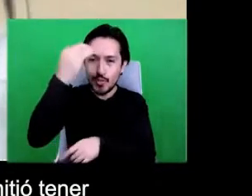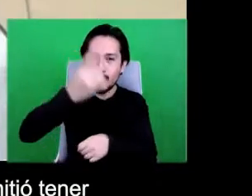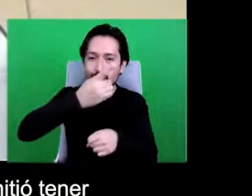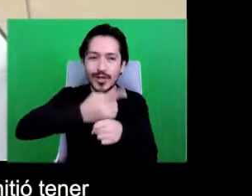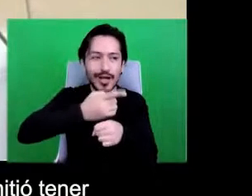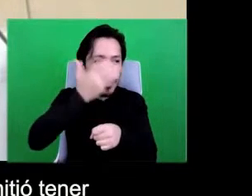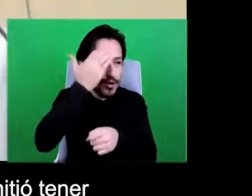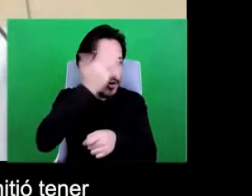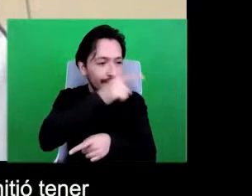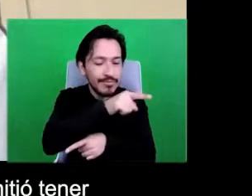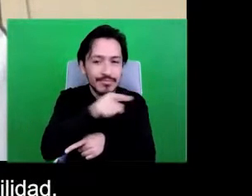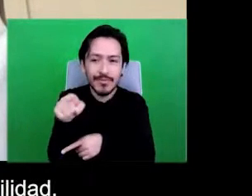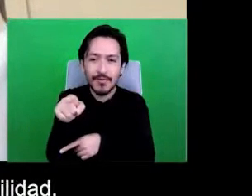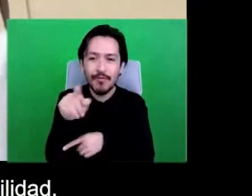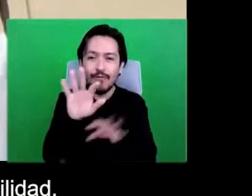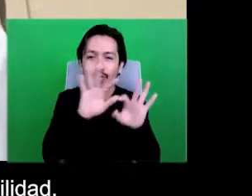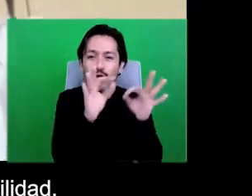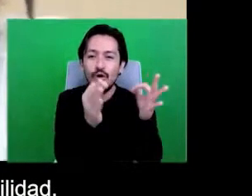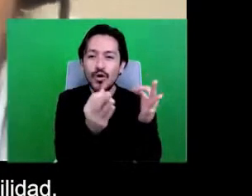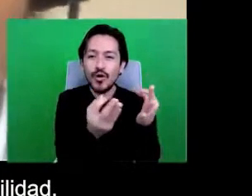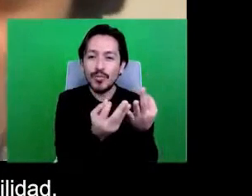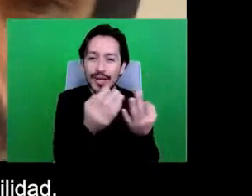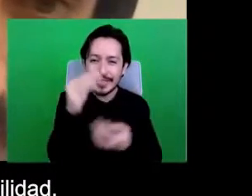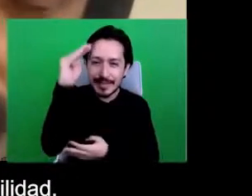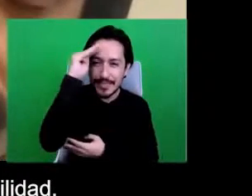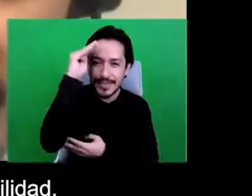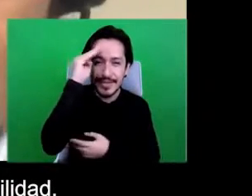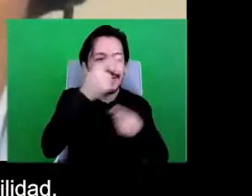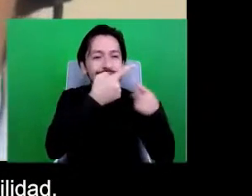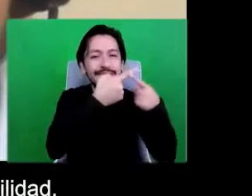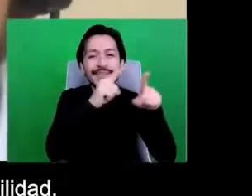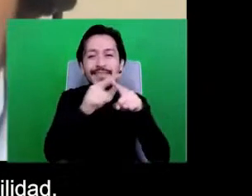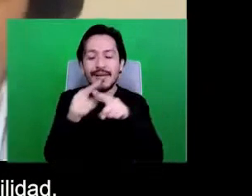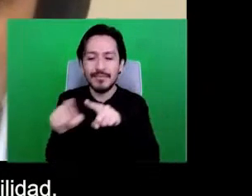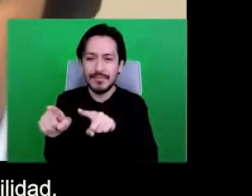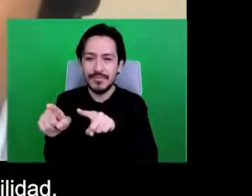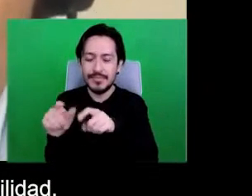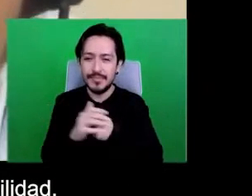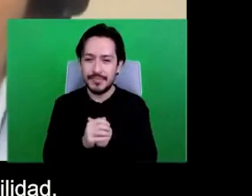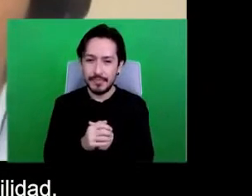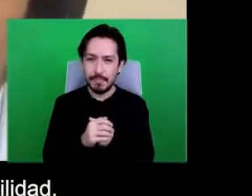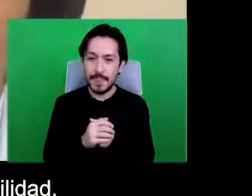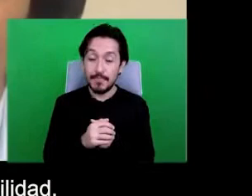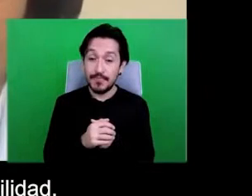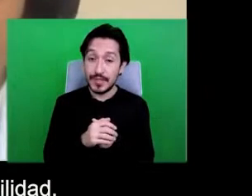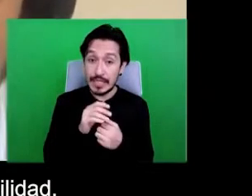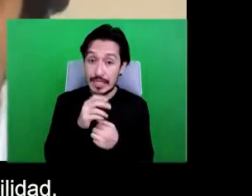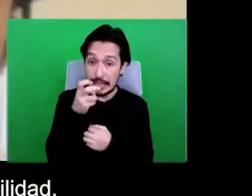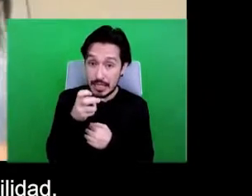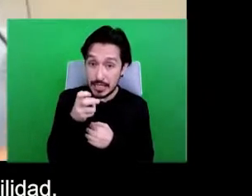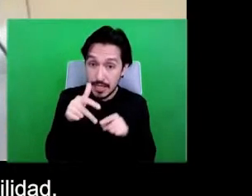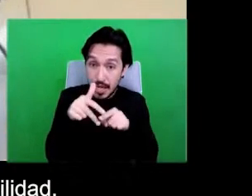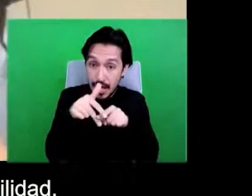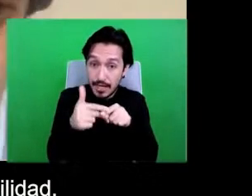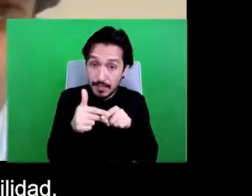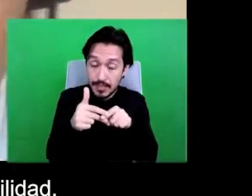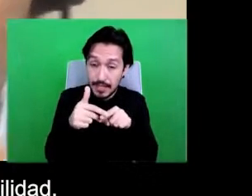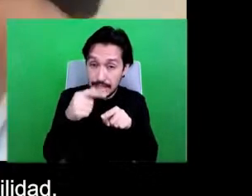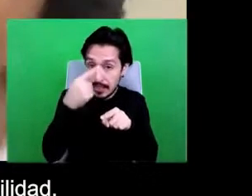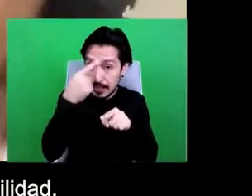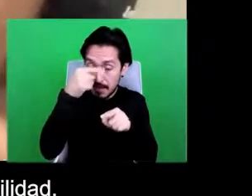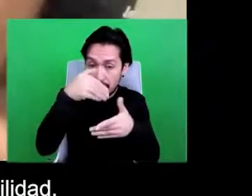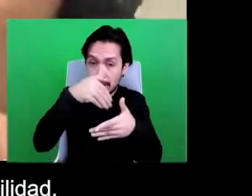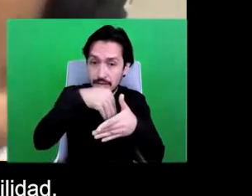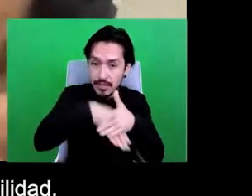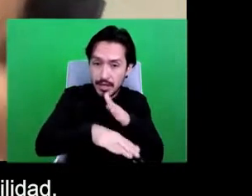pensar y para mí fue muy útil las herramientas de accesibilidad como la pantalla